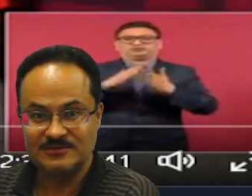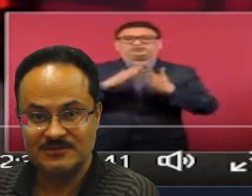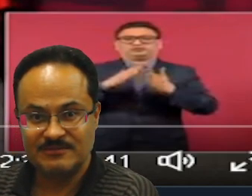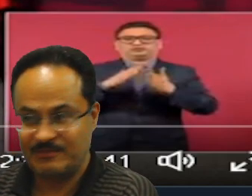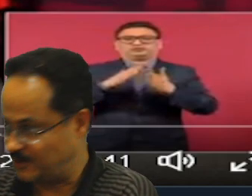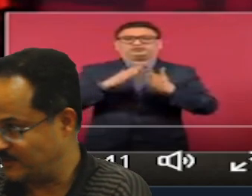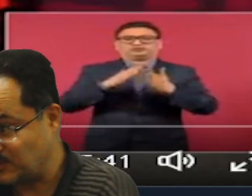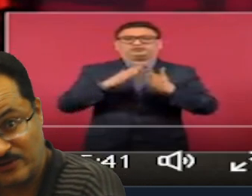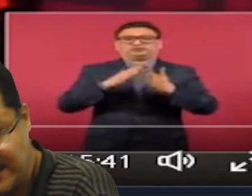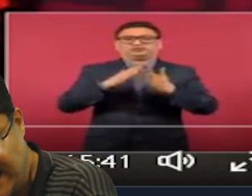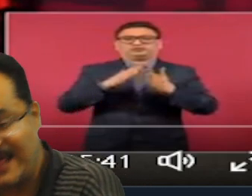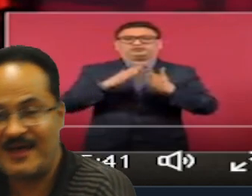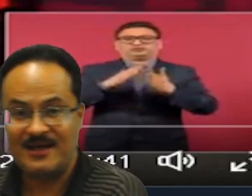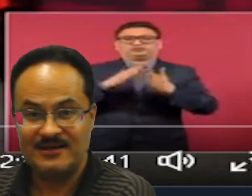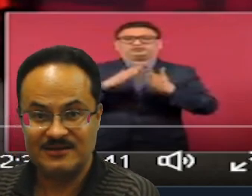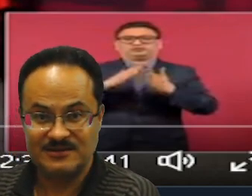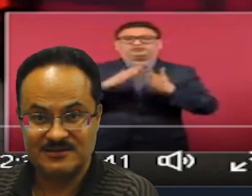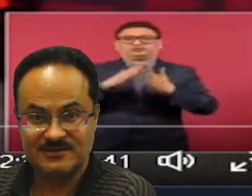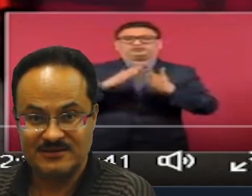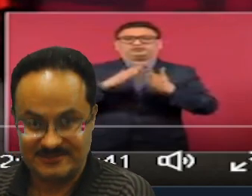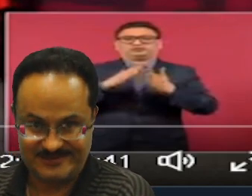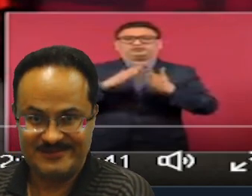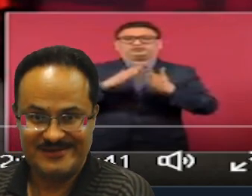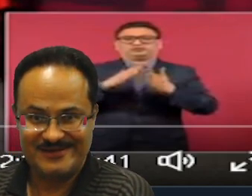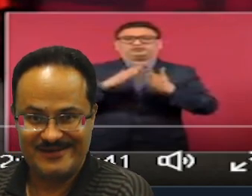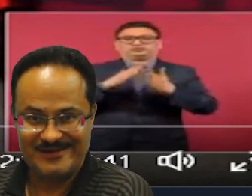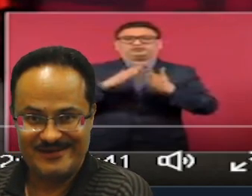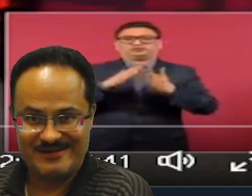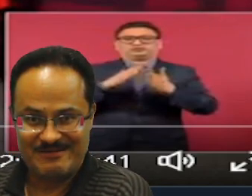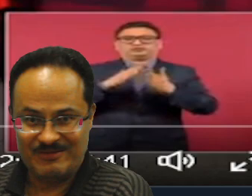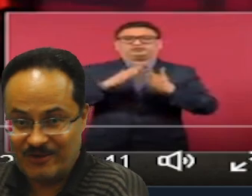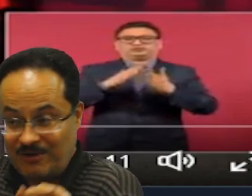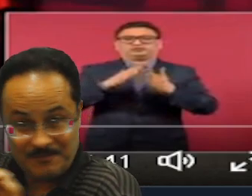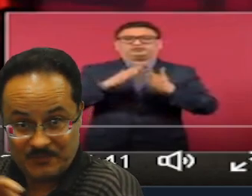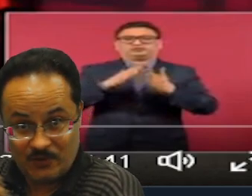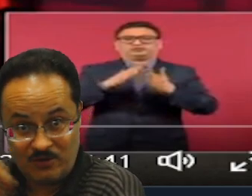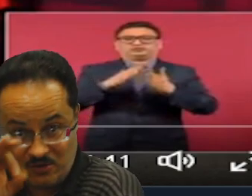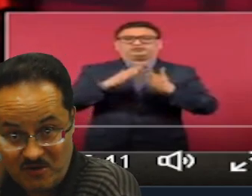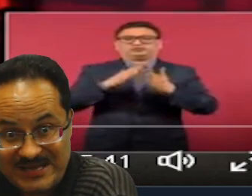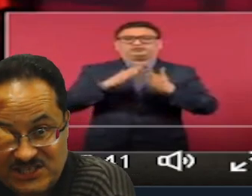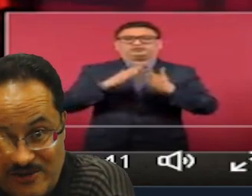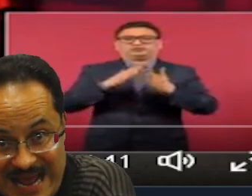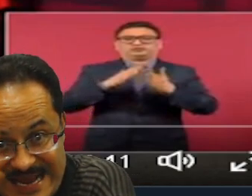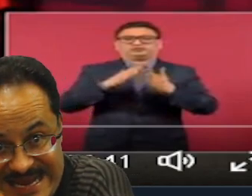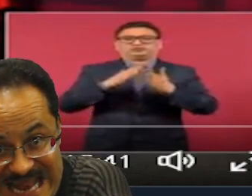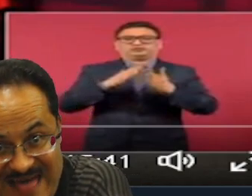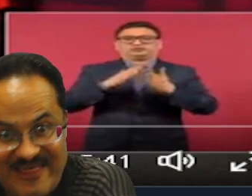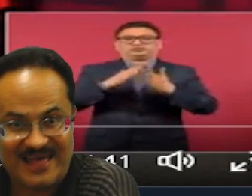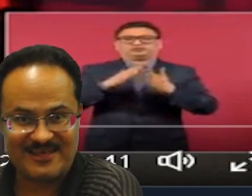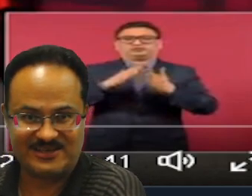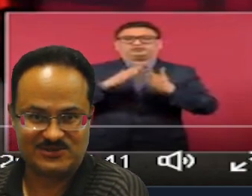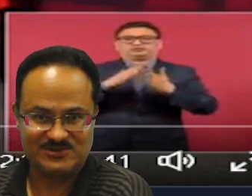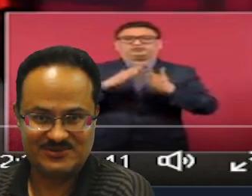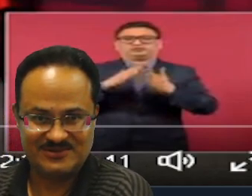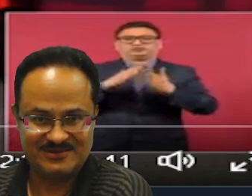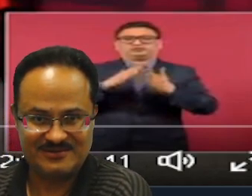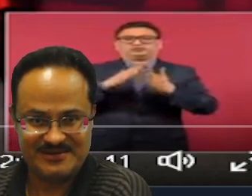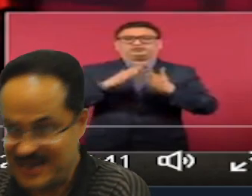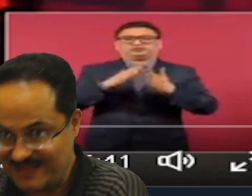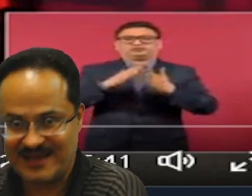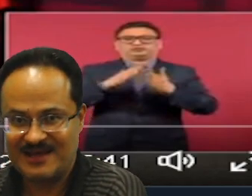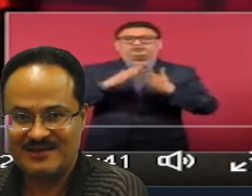Pero de eso no dice nada no no no no no menciona nada de eso